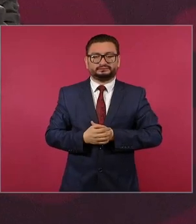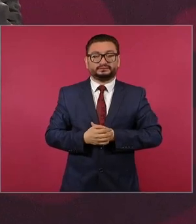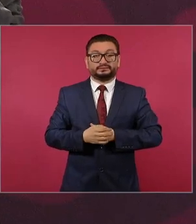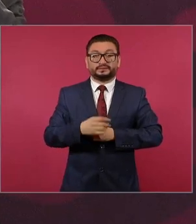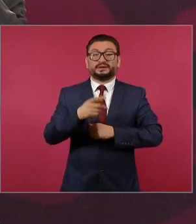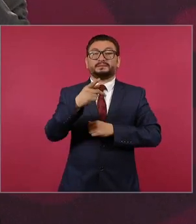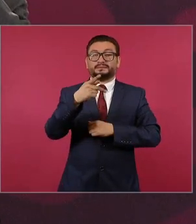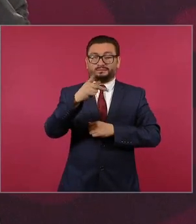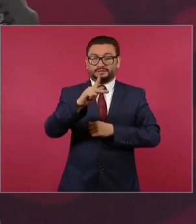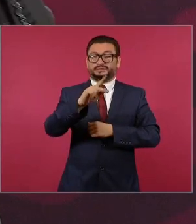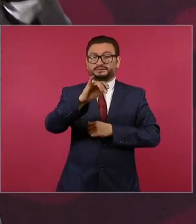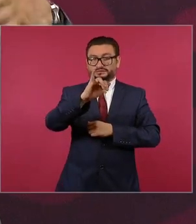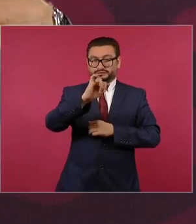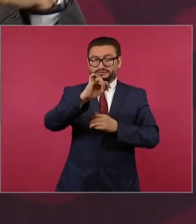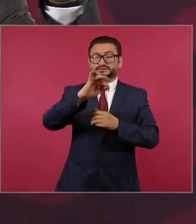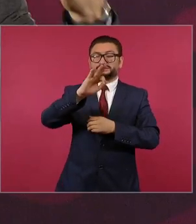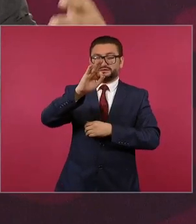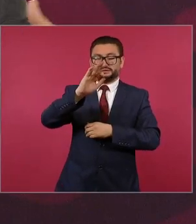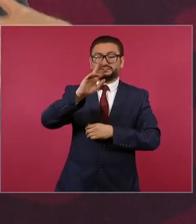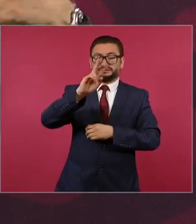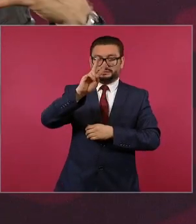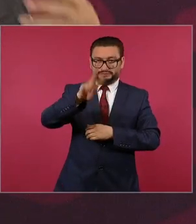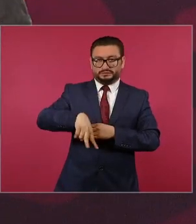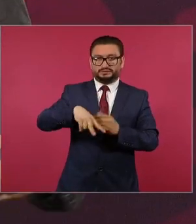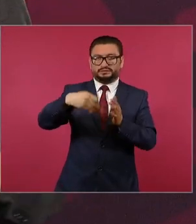Pero sí hace falta todavía más